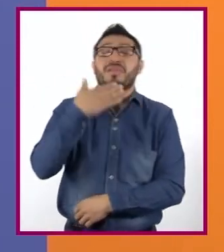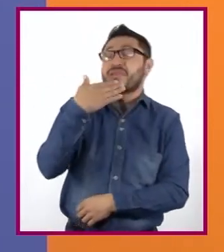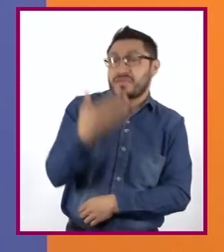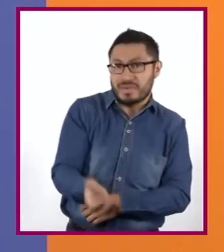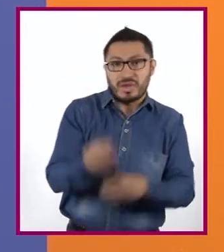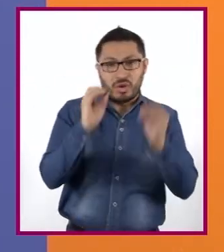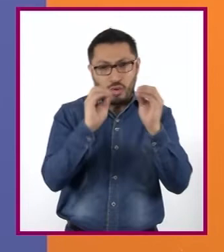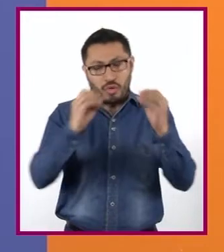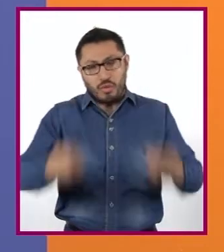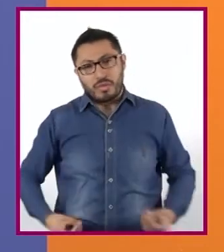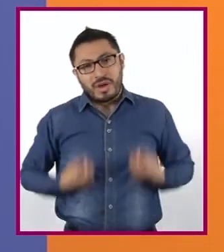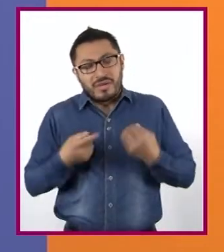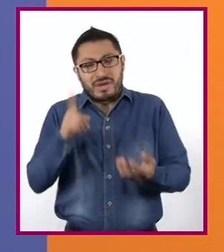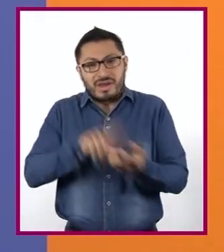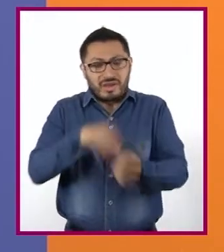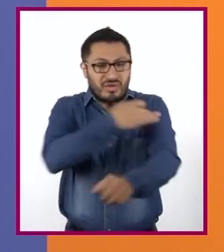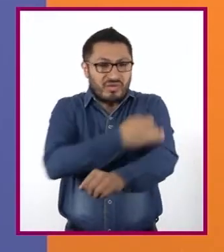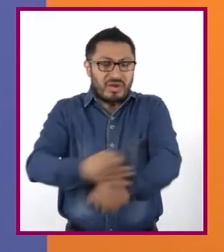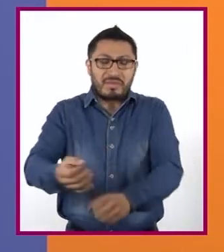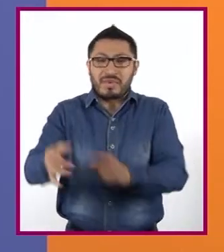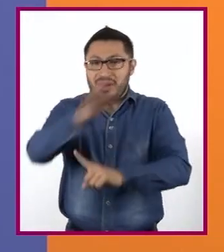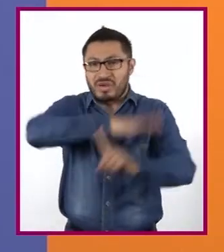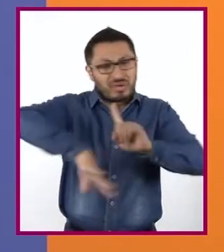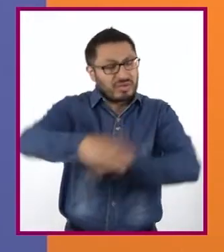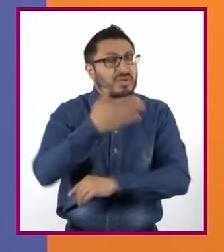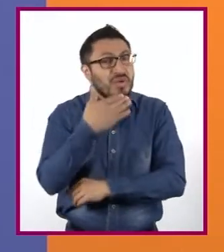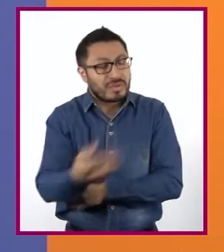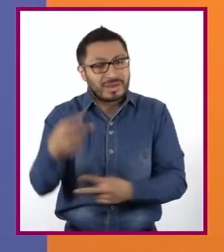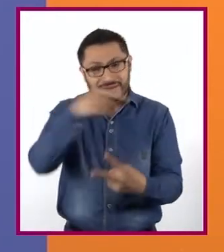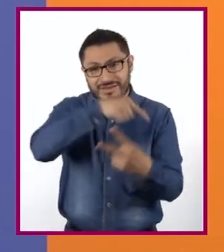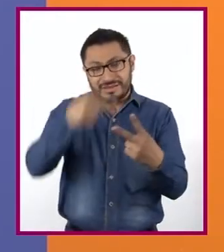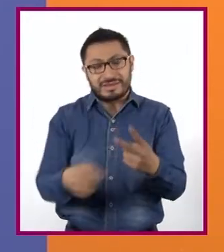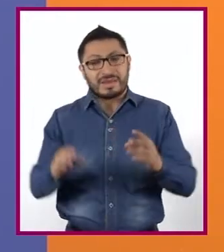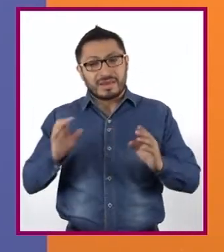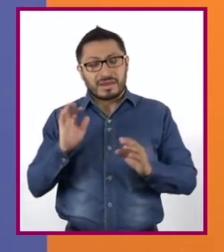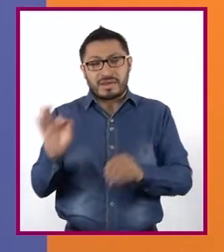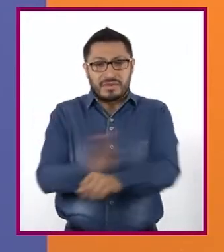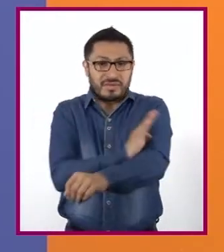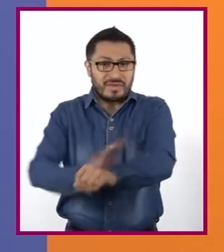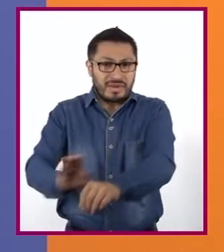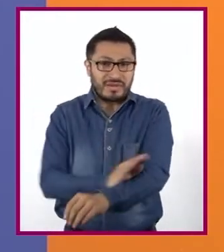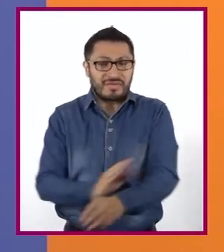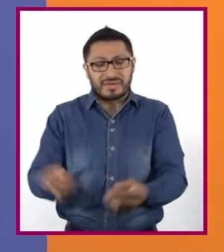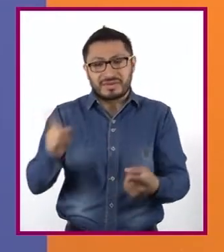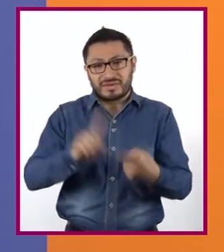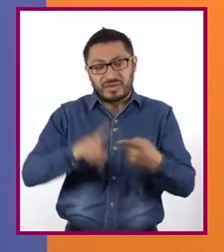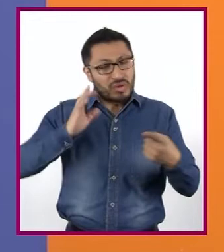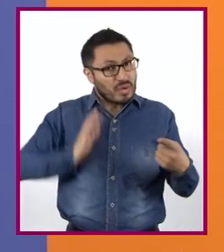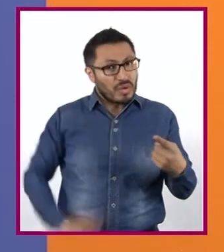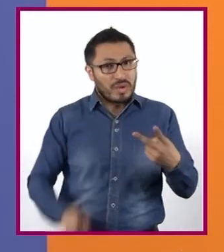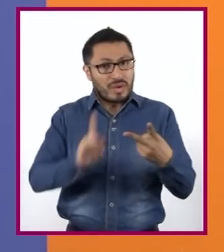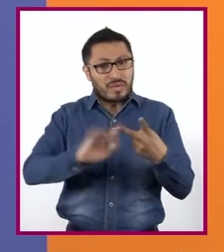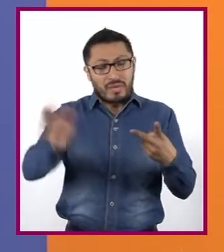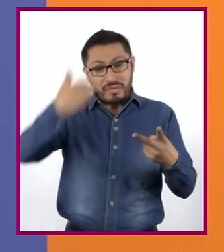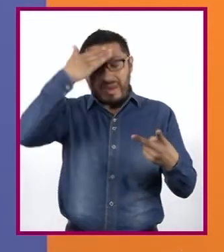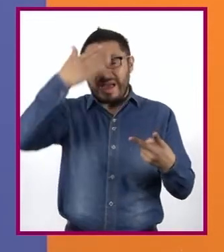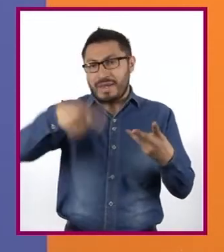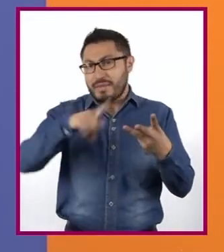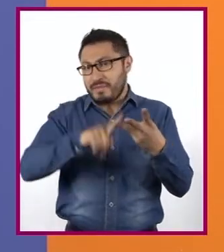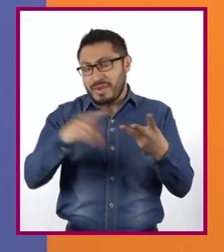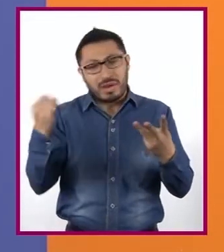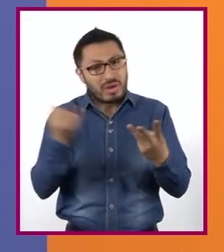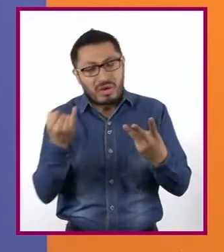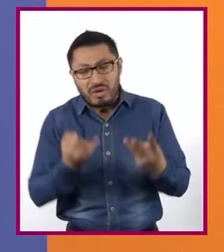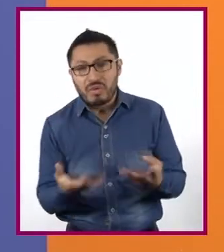entorno social armónico. Estos dos casos favorecen al aspecto físico y mental, pero no solo eso. ¿Será más sencillo,